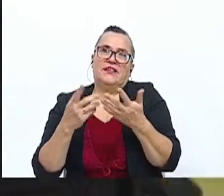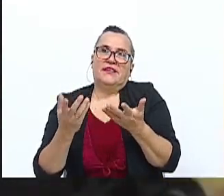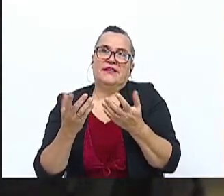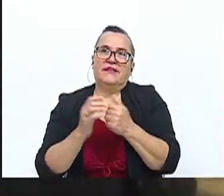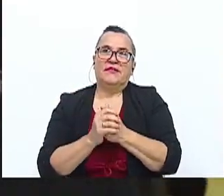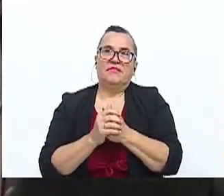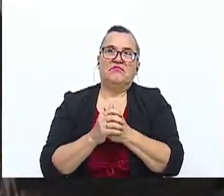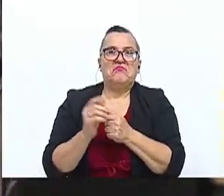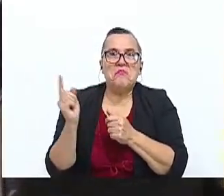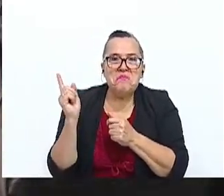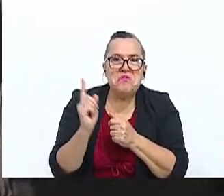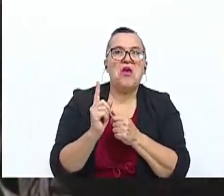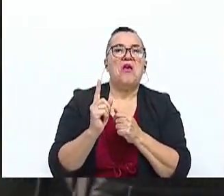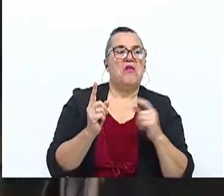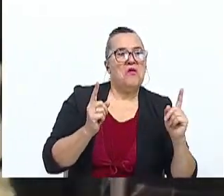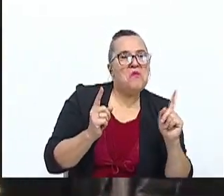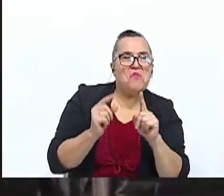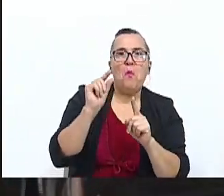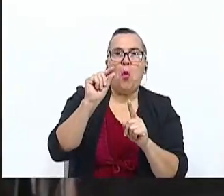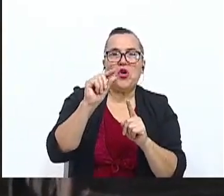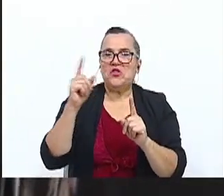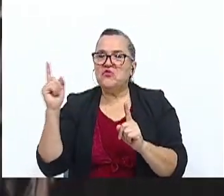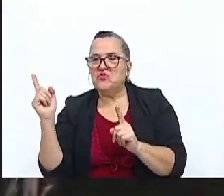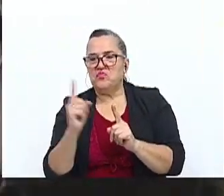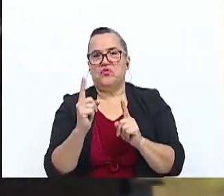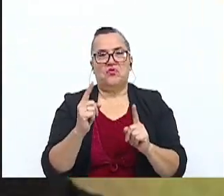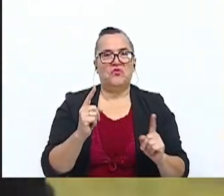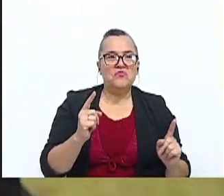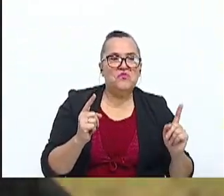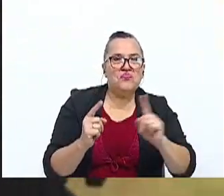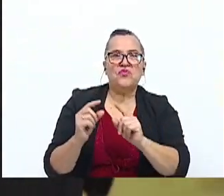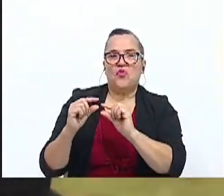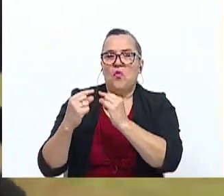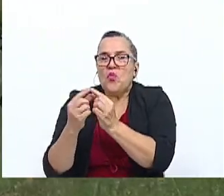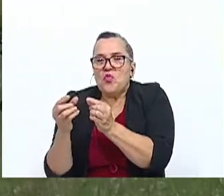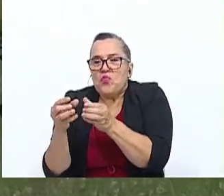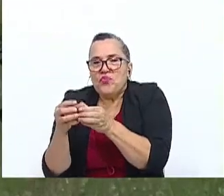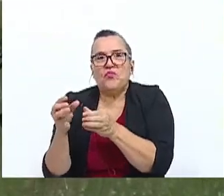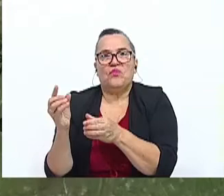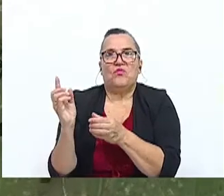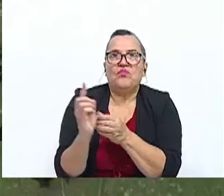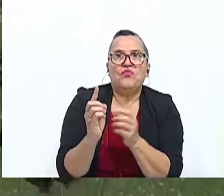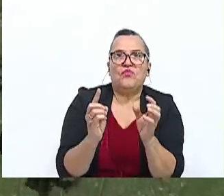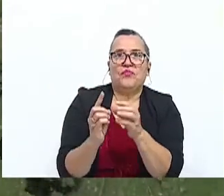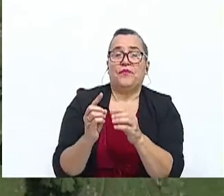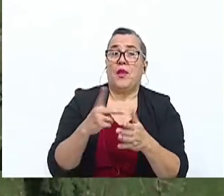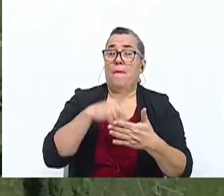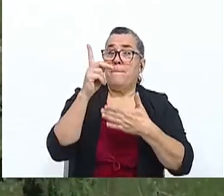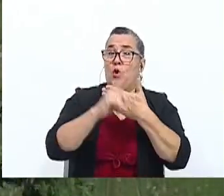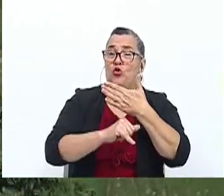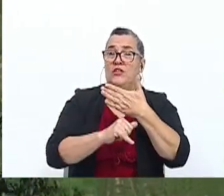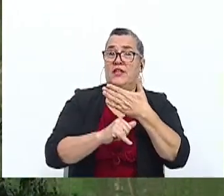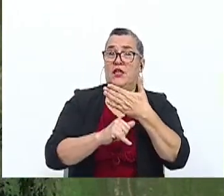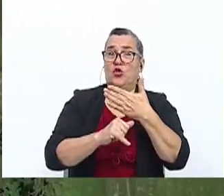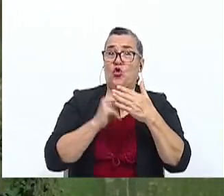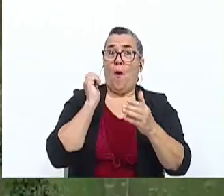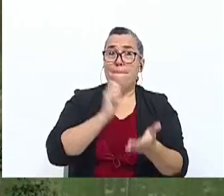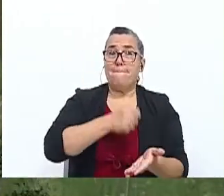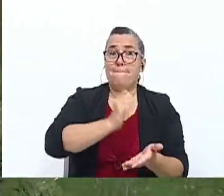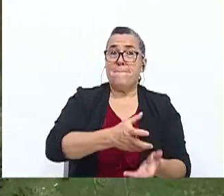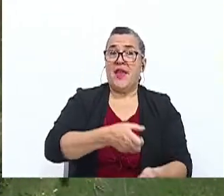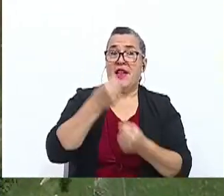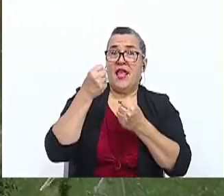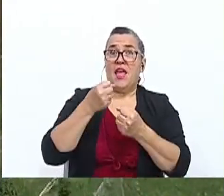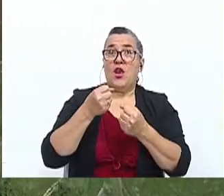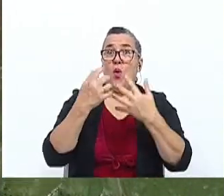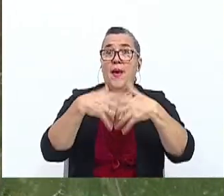Entonces, ahí se vienen poquito. El proyecto minero en Cruzitas que preparaba la empresa